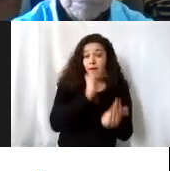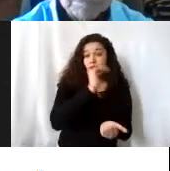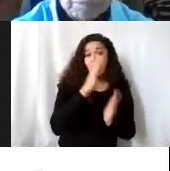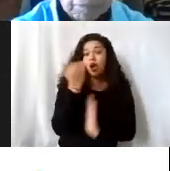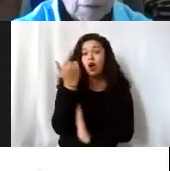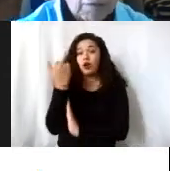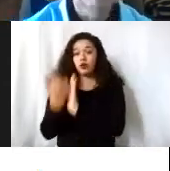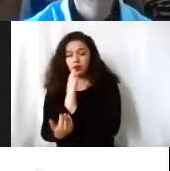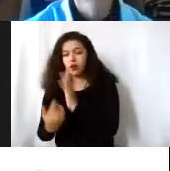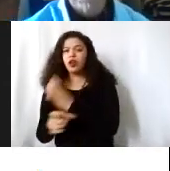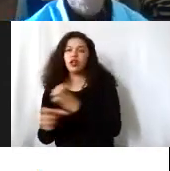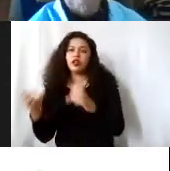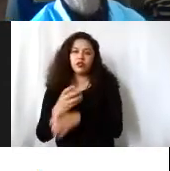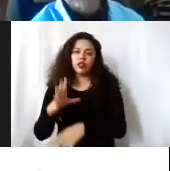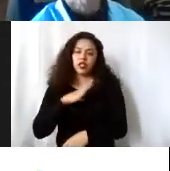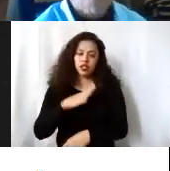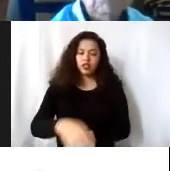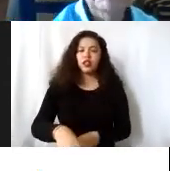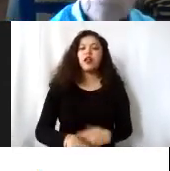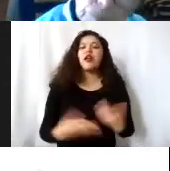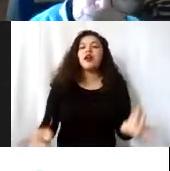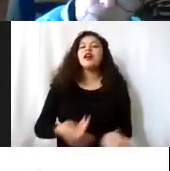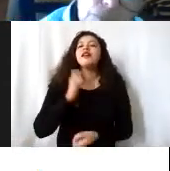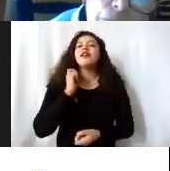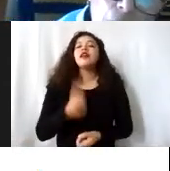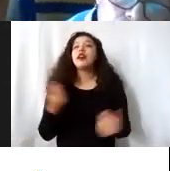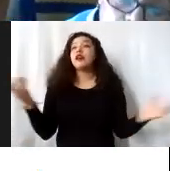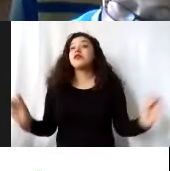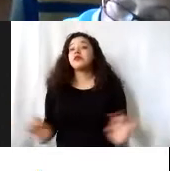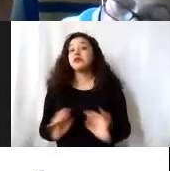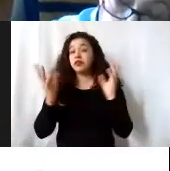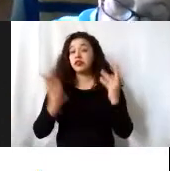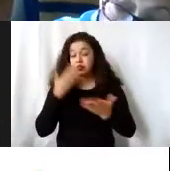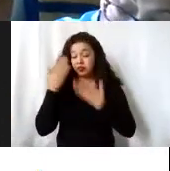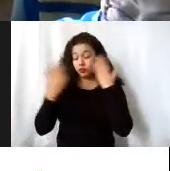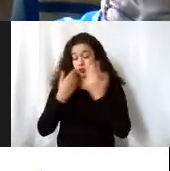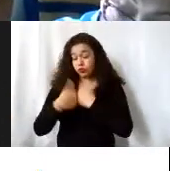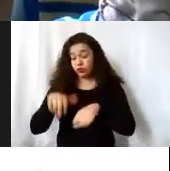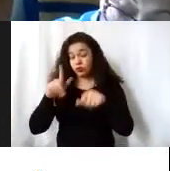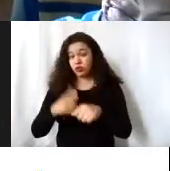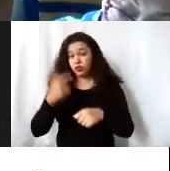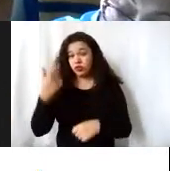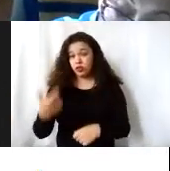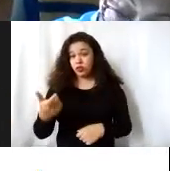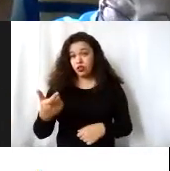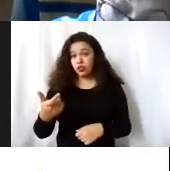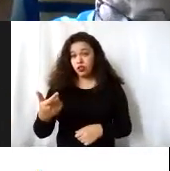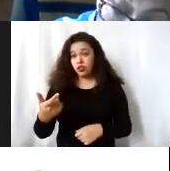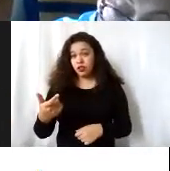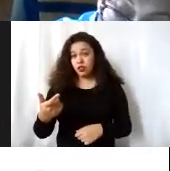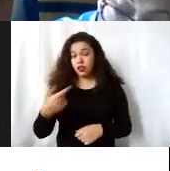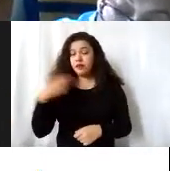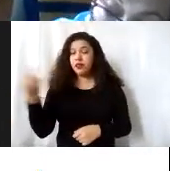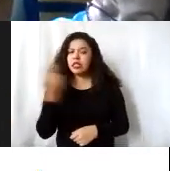que tienen. Es decir, de pronto el estudio socioeconómico me puede marcar una